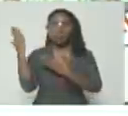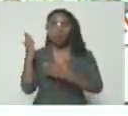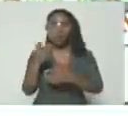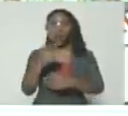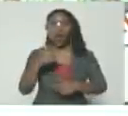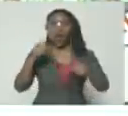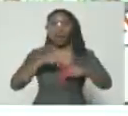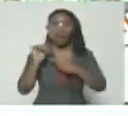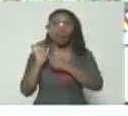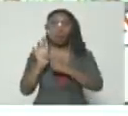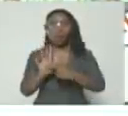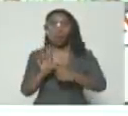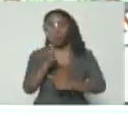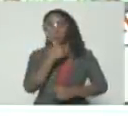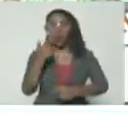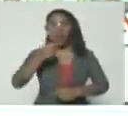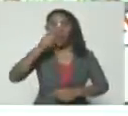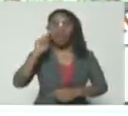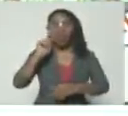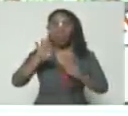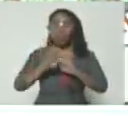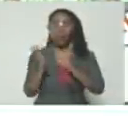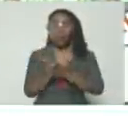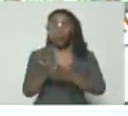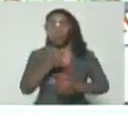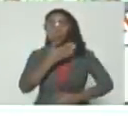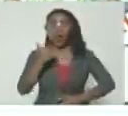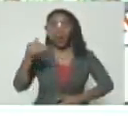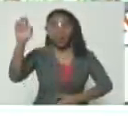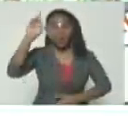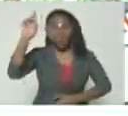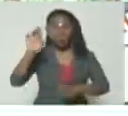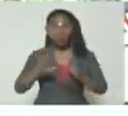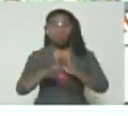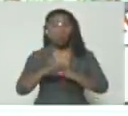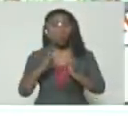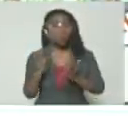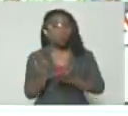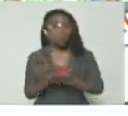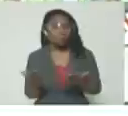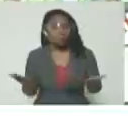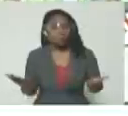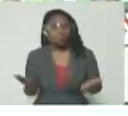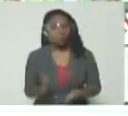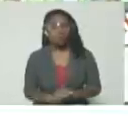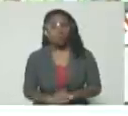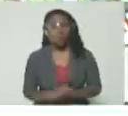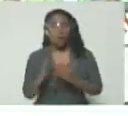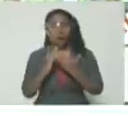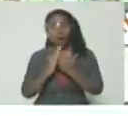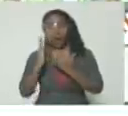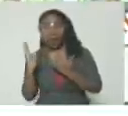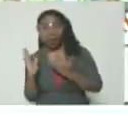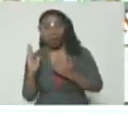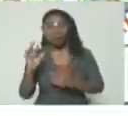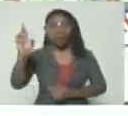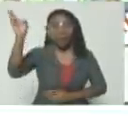mundo, el mejor ron del mundo. ¿Ah? Al lado del ron